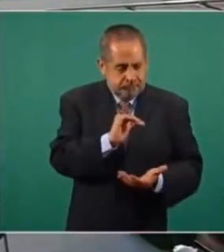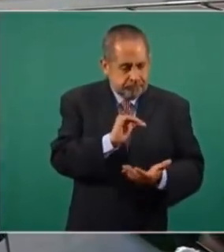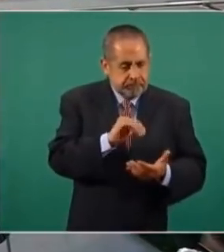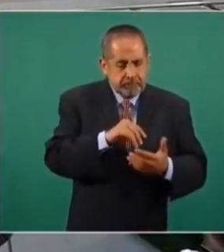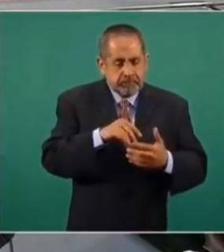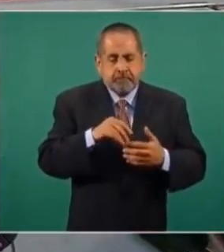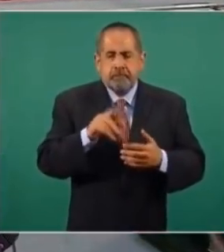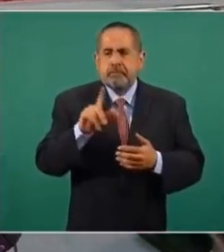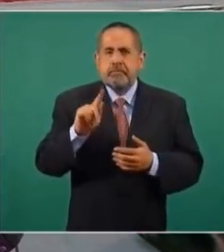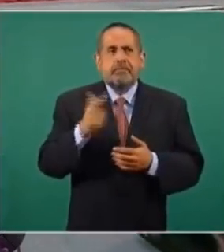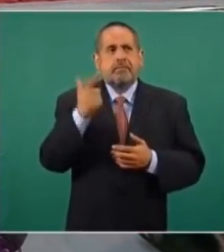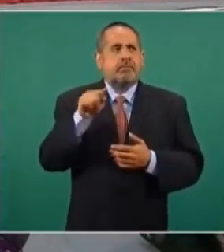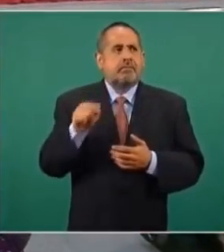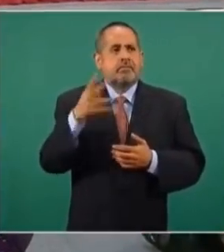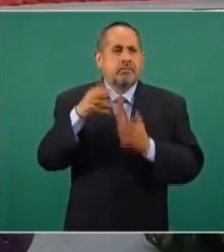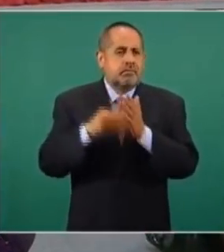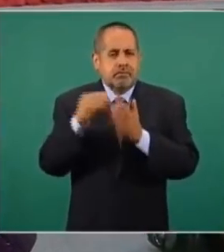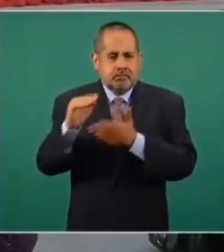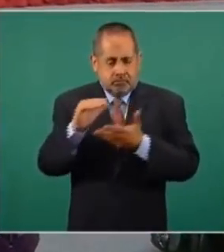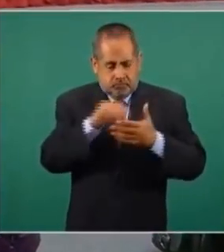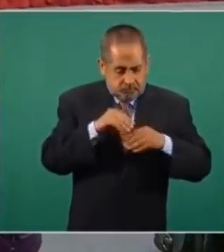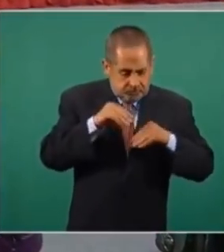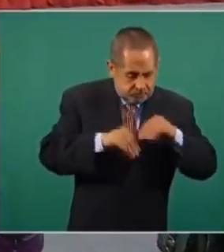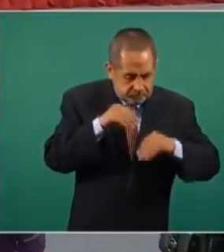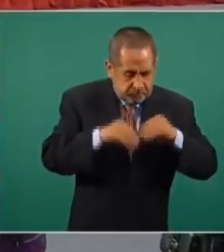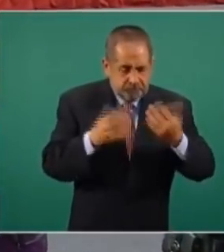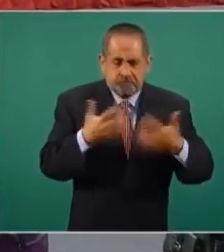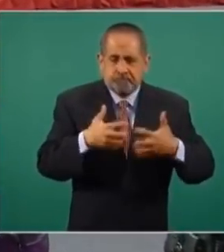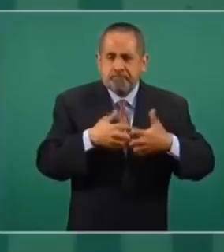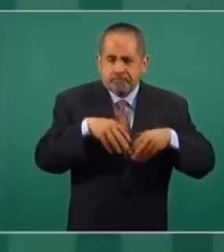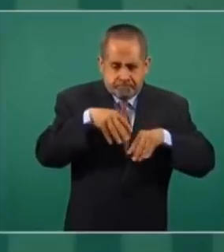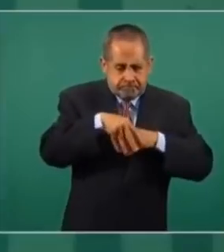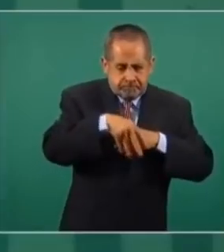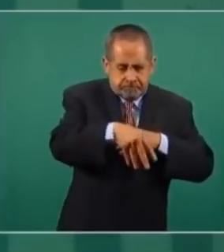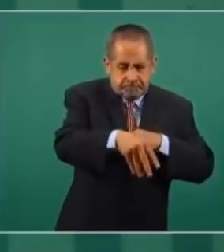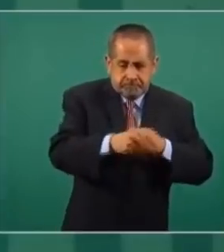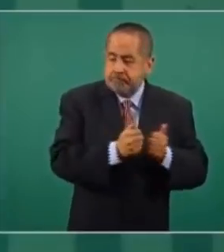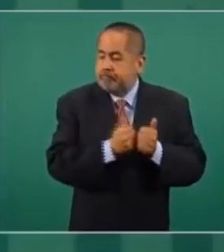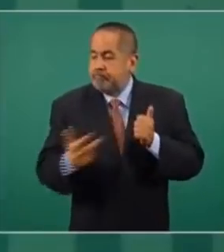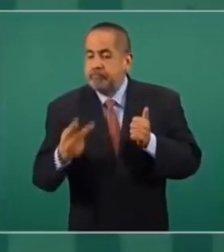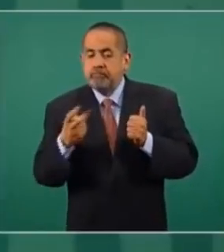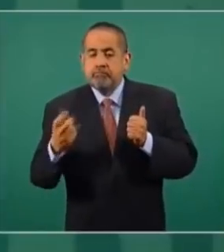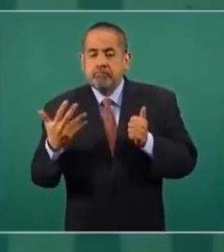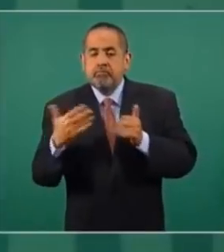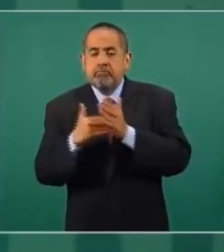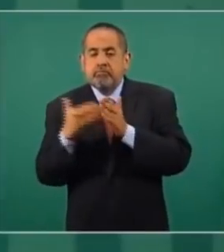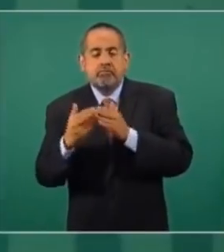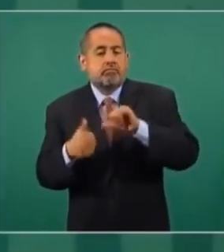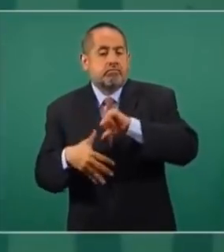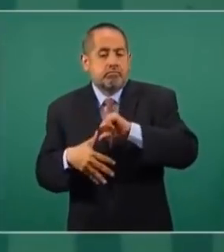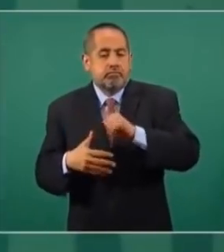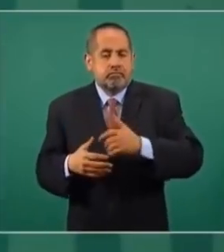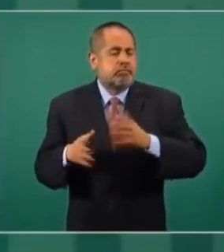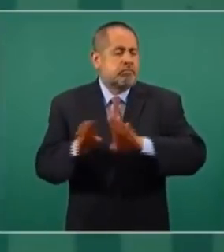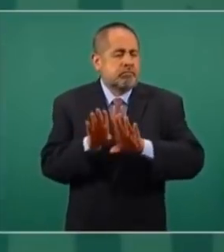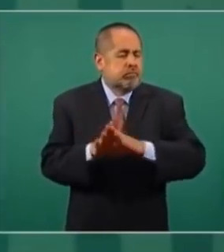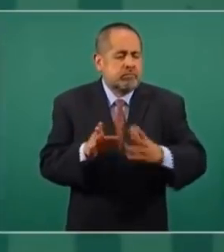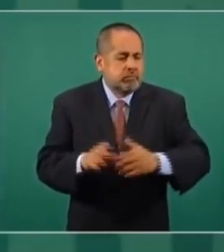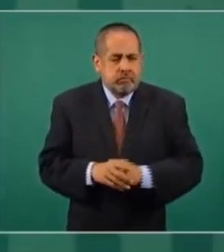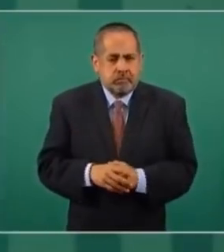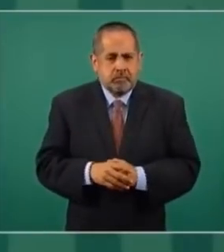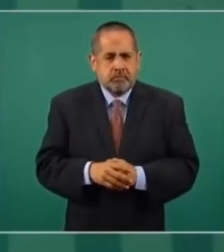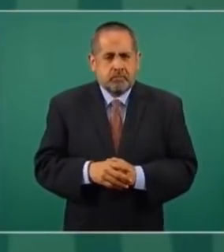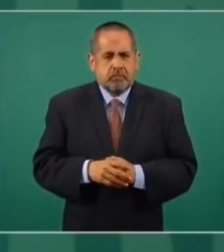expliqué, 77.4 millones, a América Latina 250 millones. ¿Cómo es ese proceso?